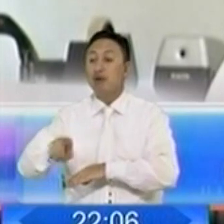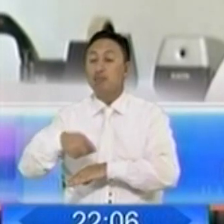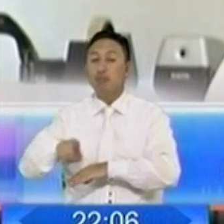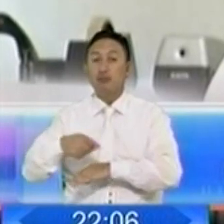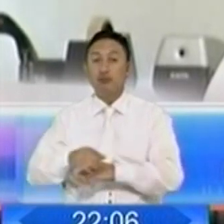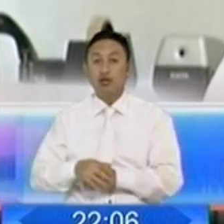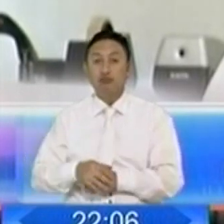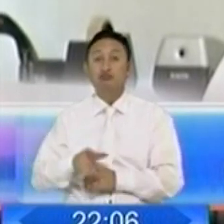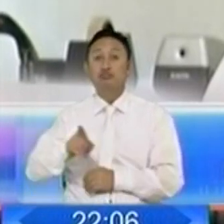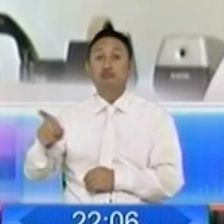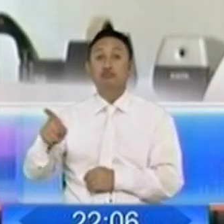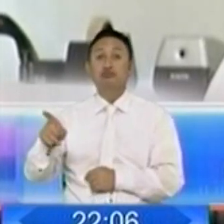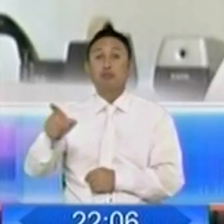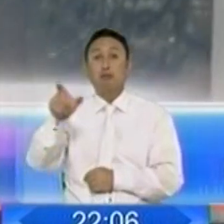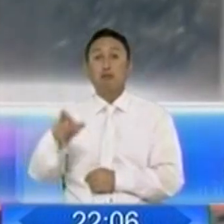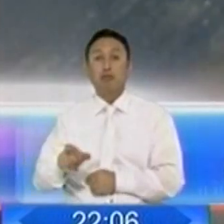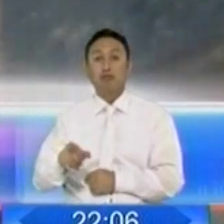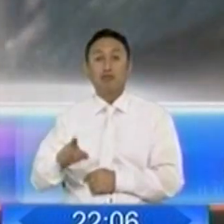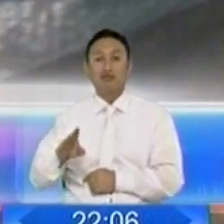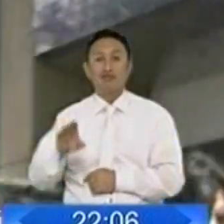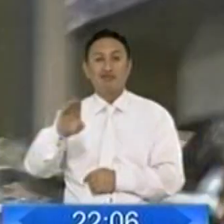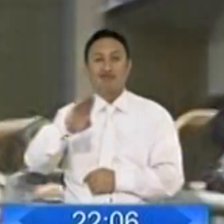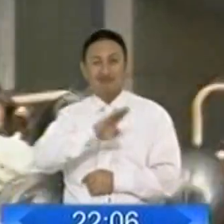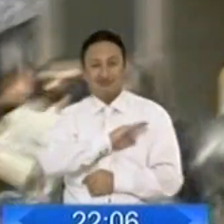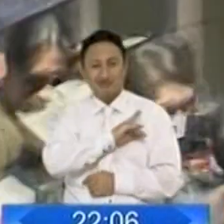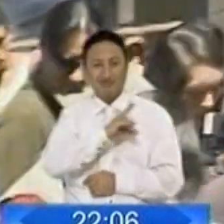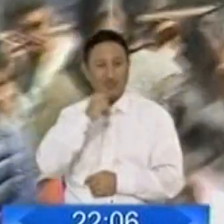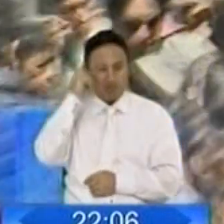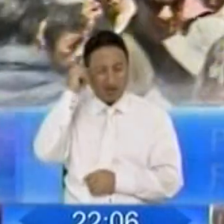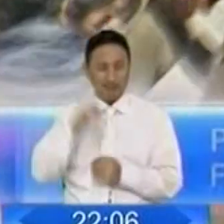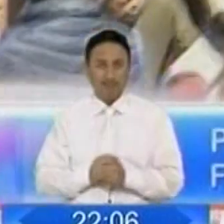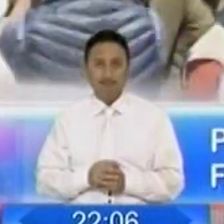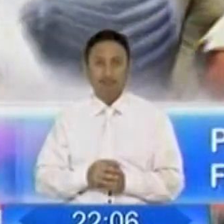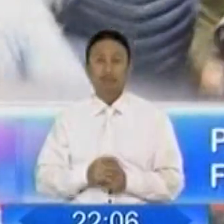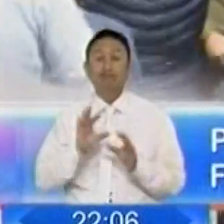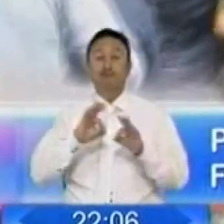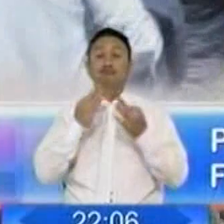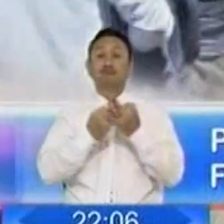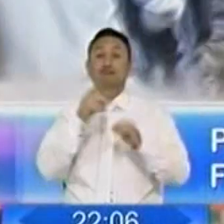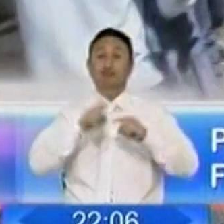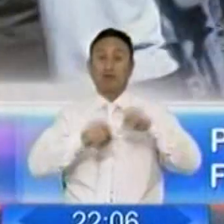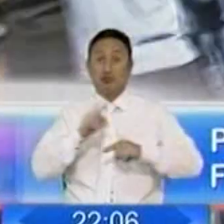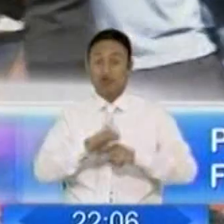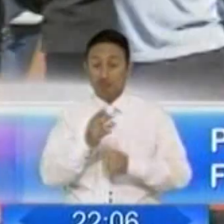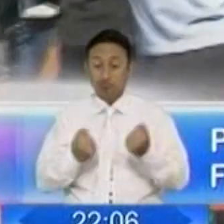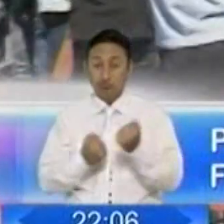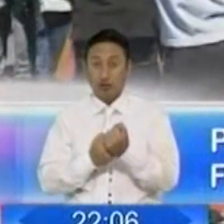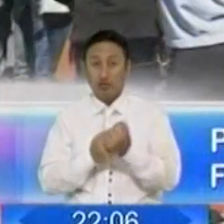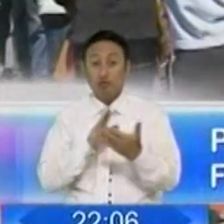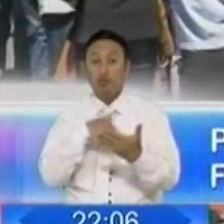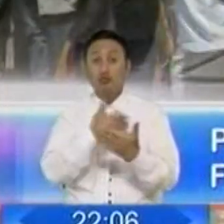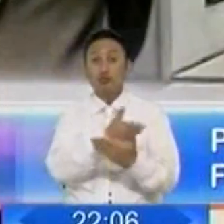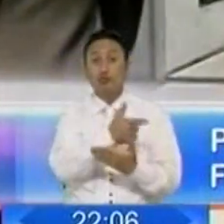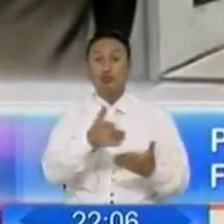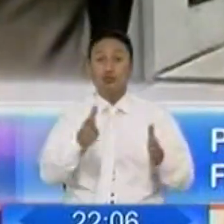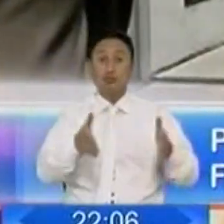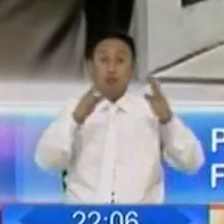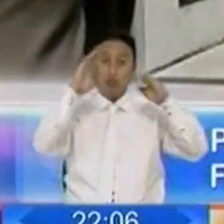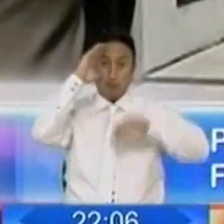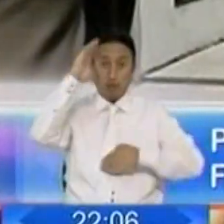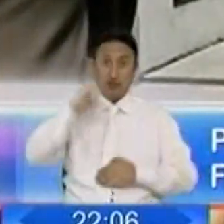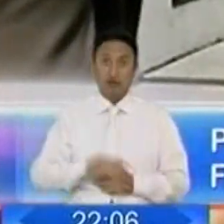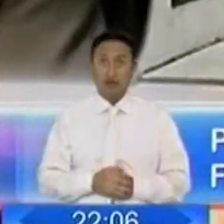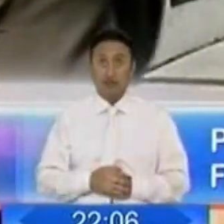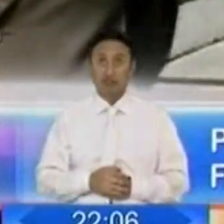recibiendo órdenes del sátrapa latinoamericano. Familiares, amigos y simpatizantes de los detenidos llegaron a la unidad de flagrancia. Que creemos que